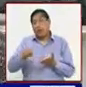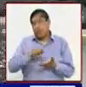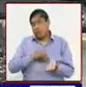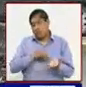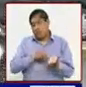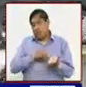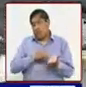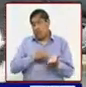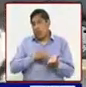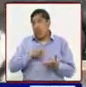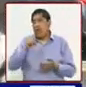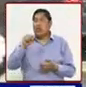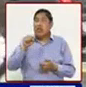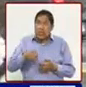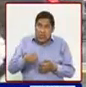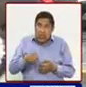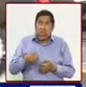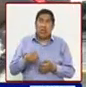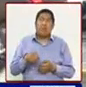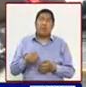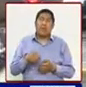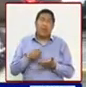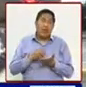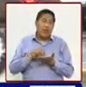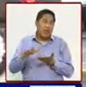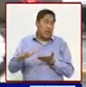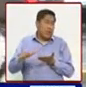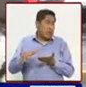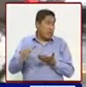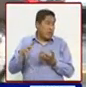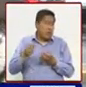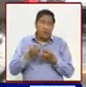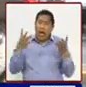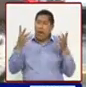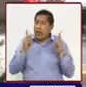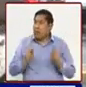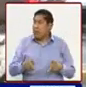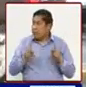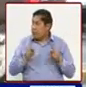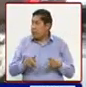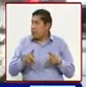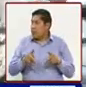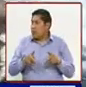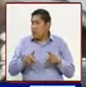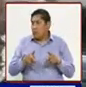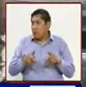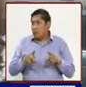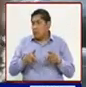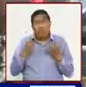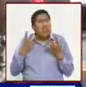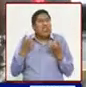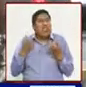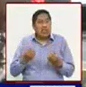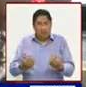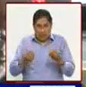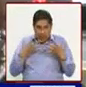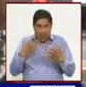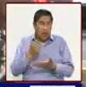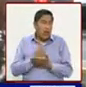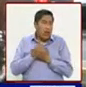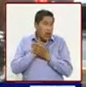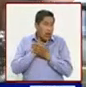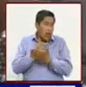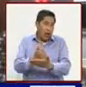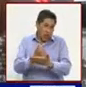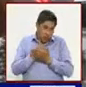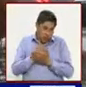médicos. Sí he ido recibiendo mensajes de varias personas que me quieren brindar la ayuda.